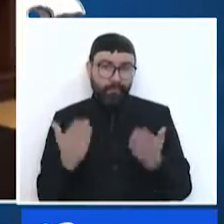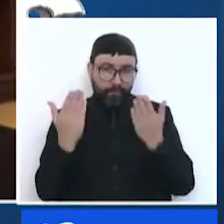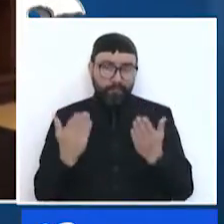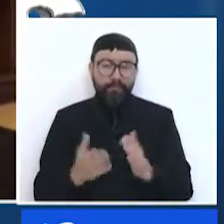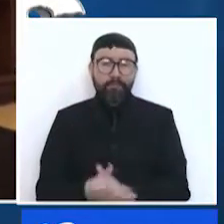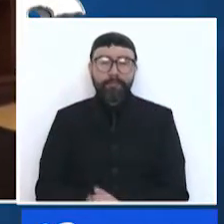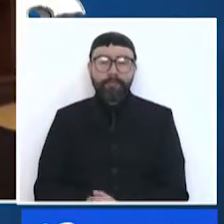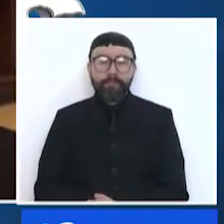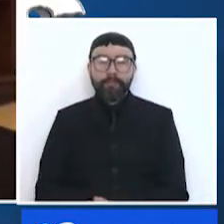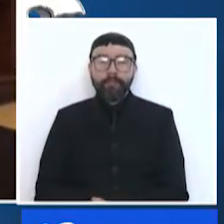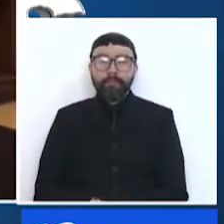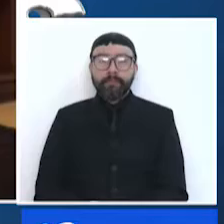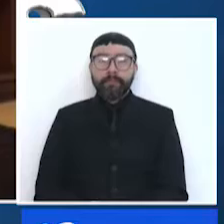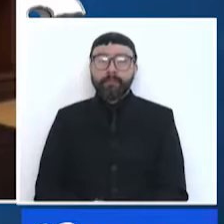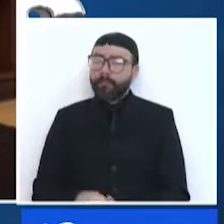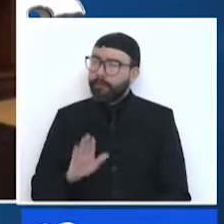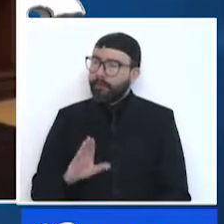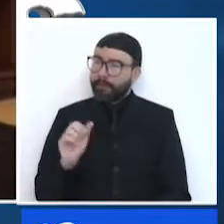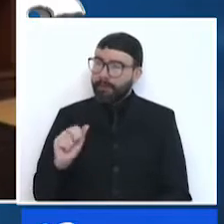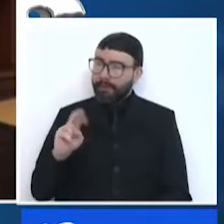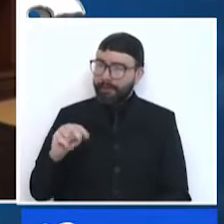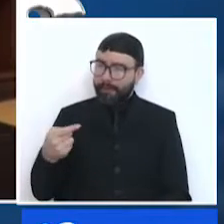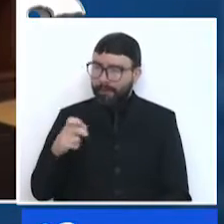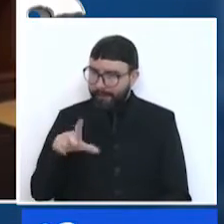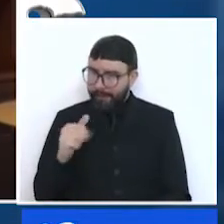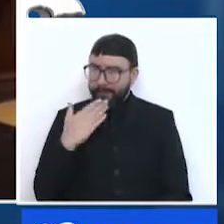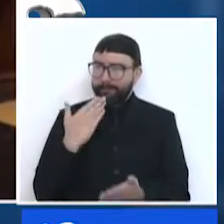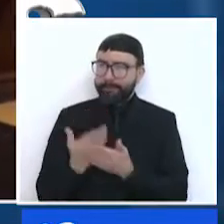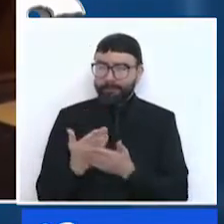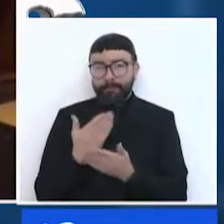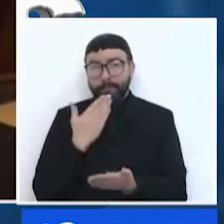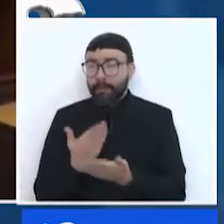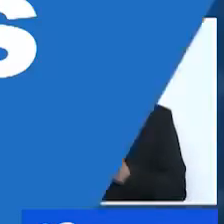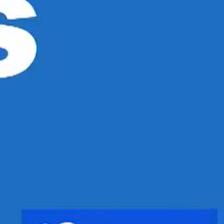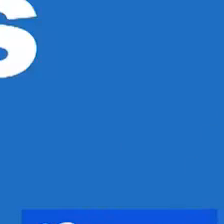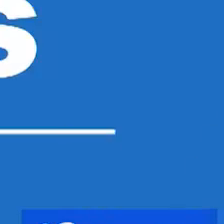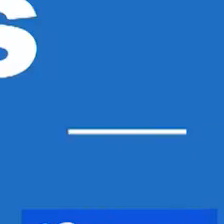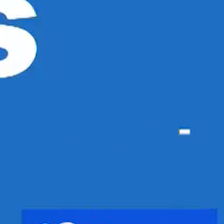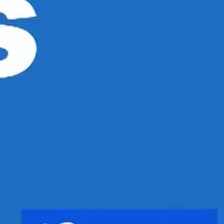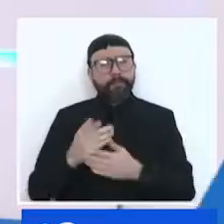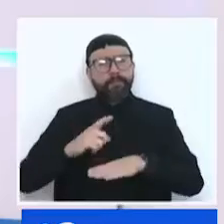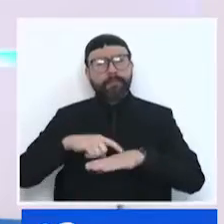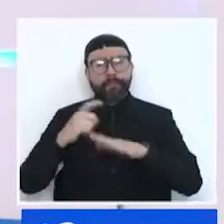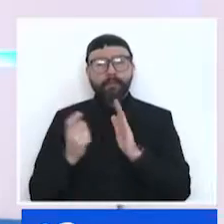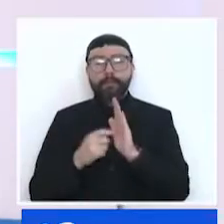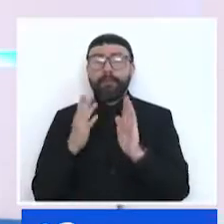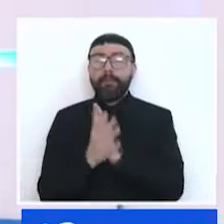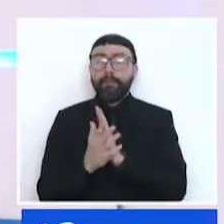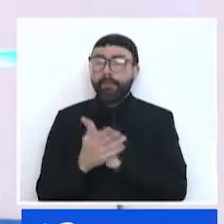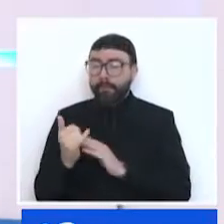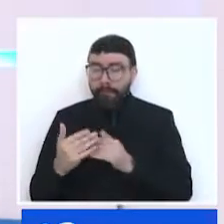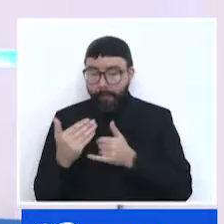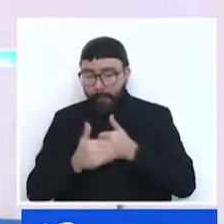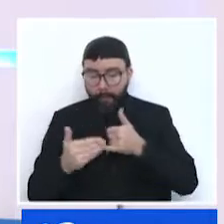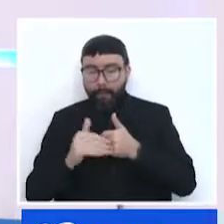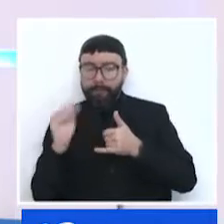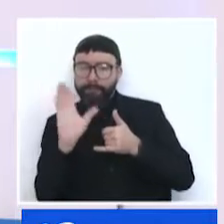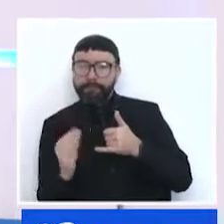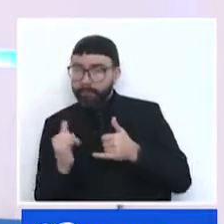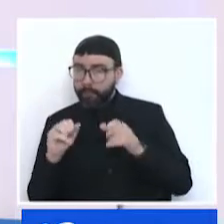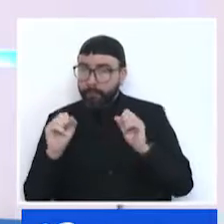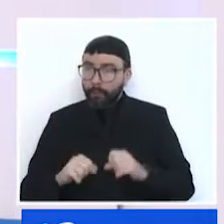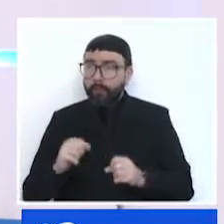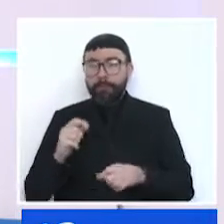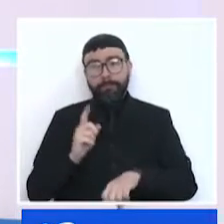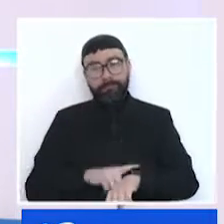Estudios. Ángela, gracias, buena tarde, muy amable por entregarnos ese importante informe para todos los habitantes del departamento del Quindío para que se pongan al